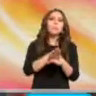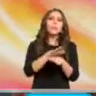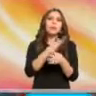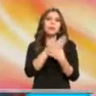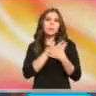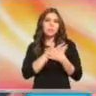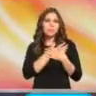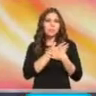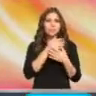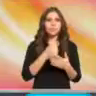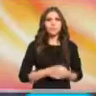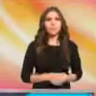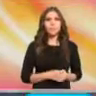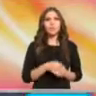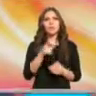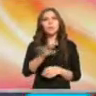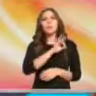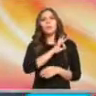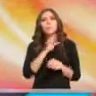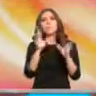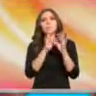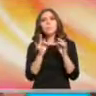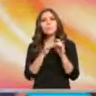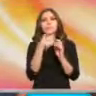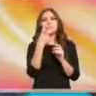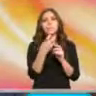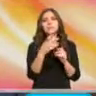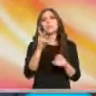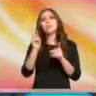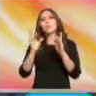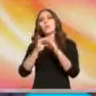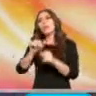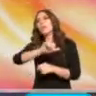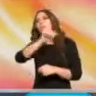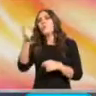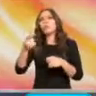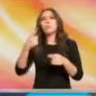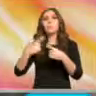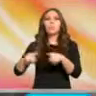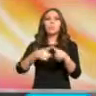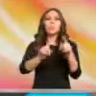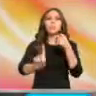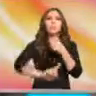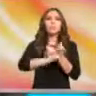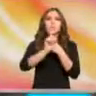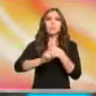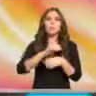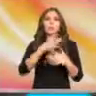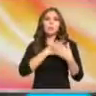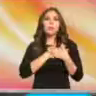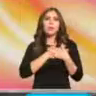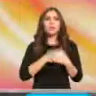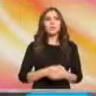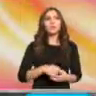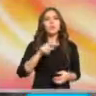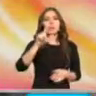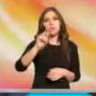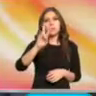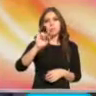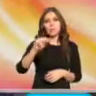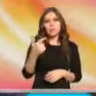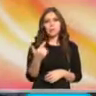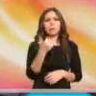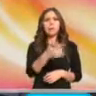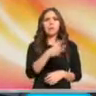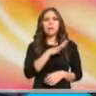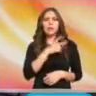este caso y hablar de otro tipo de amores y de otro tipo de problemáticas En sociales. gerundio, Loving, amando. Loving, amando. Además, el apellido existe en